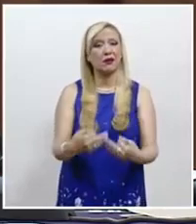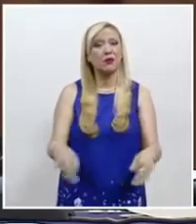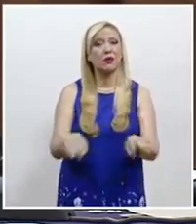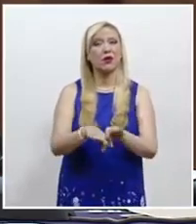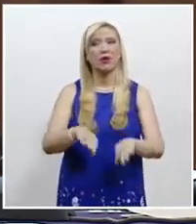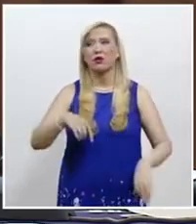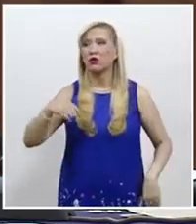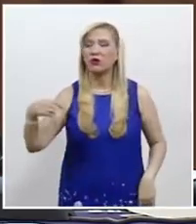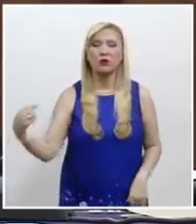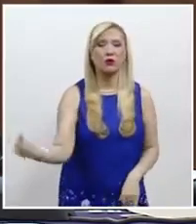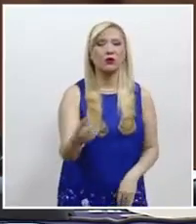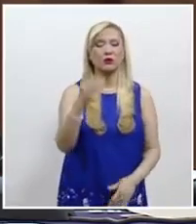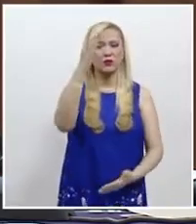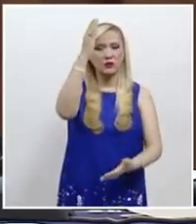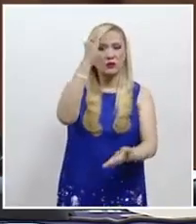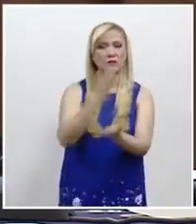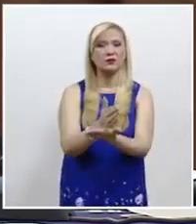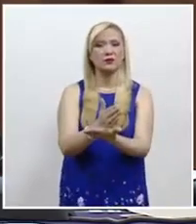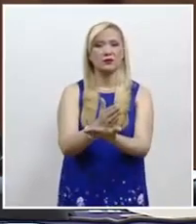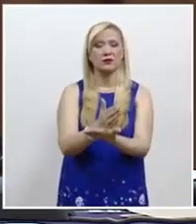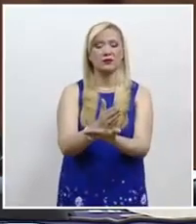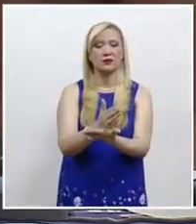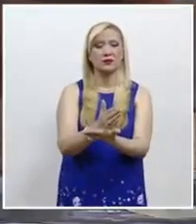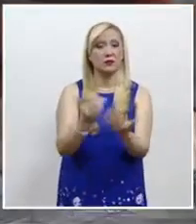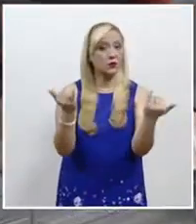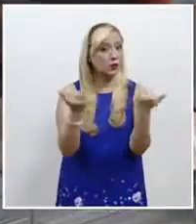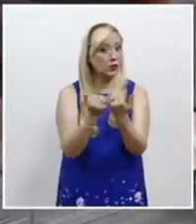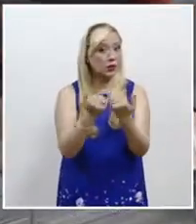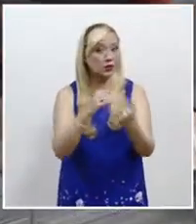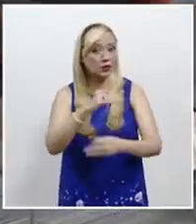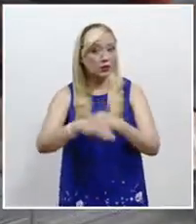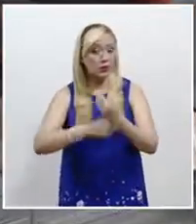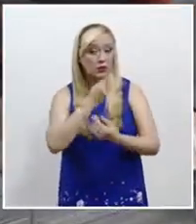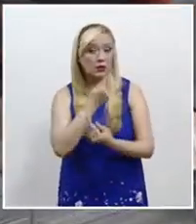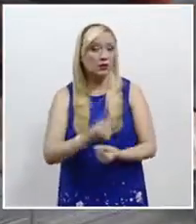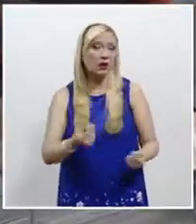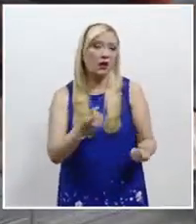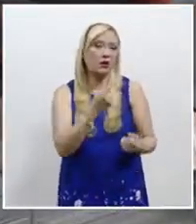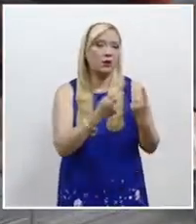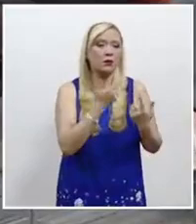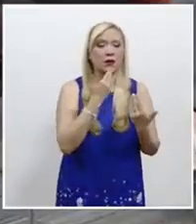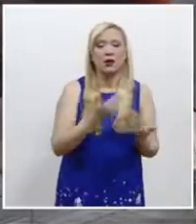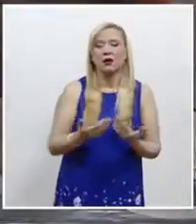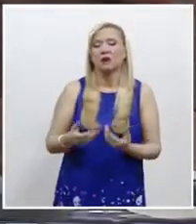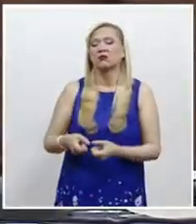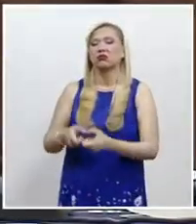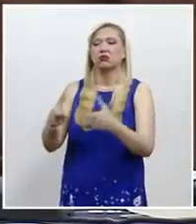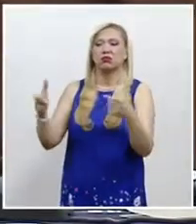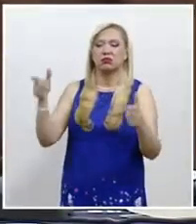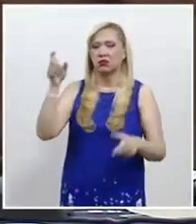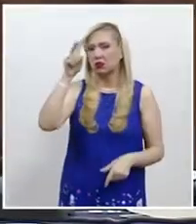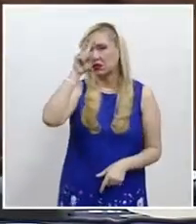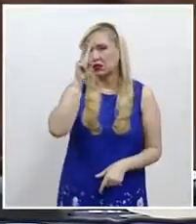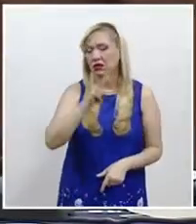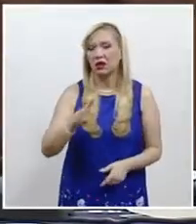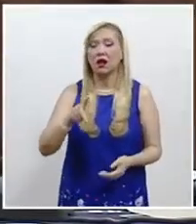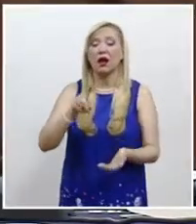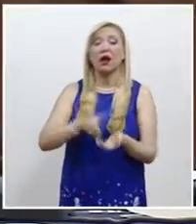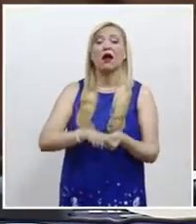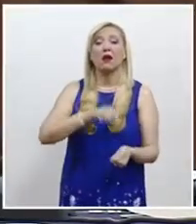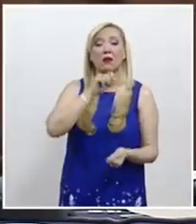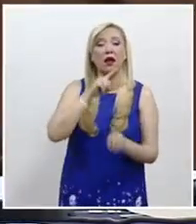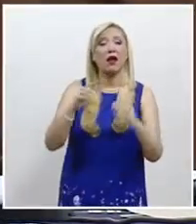todos, pero no va a ser a todos por igual. Agregaron la gravedad de la violencia al interior de los hogares y